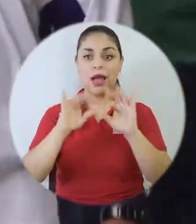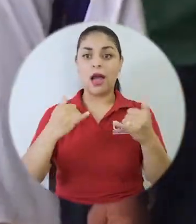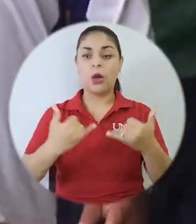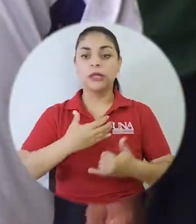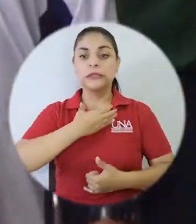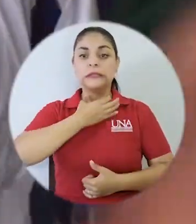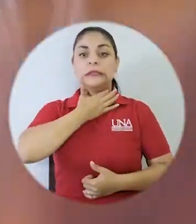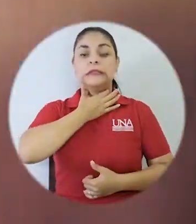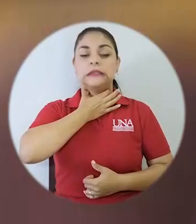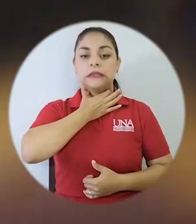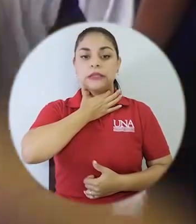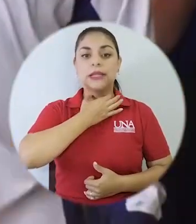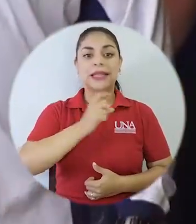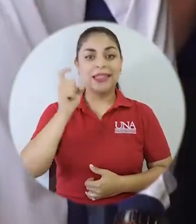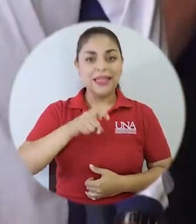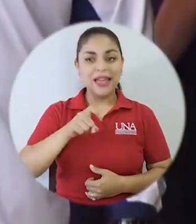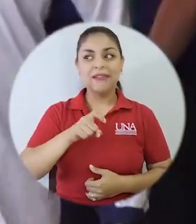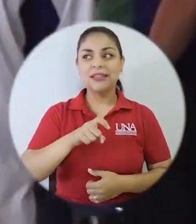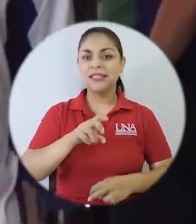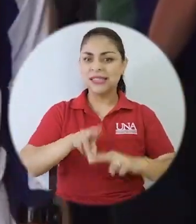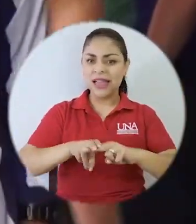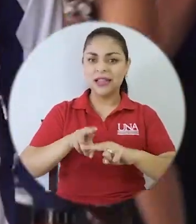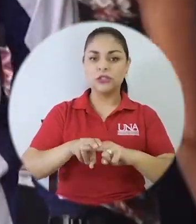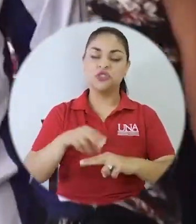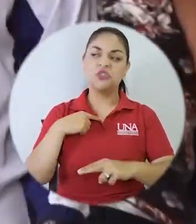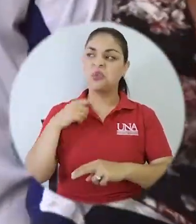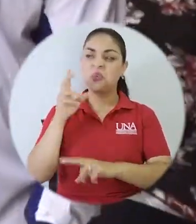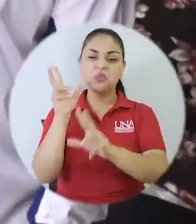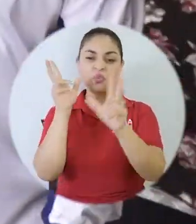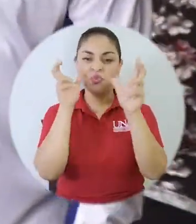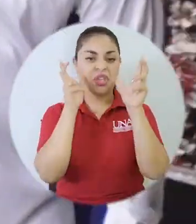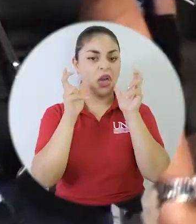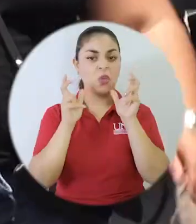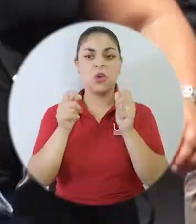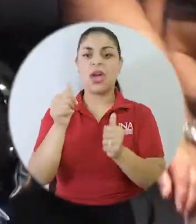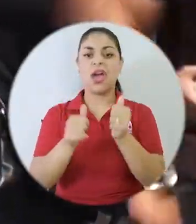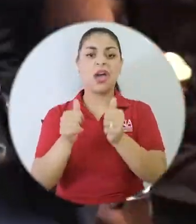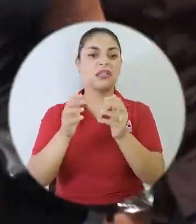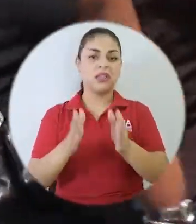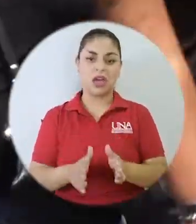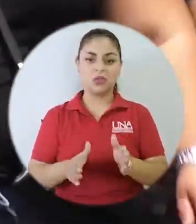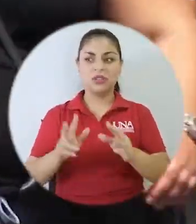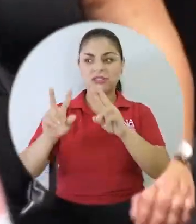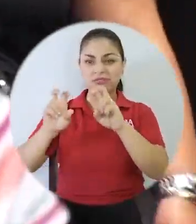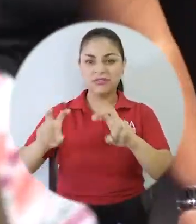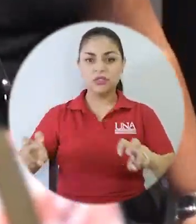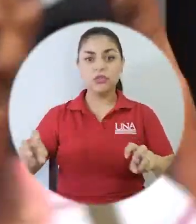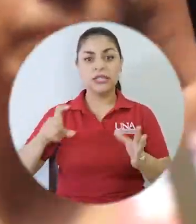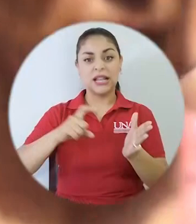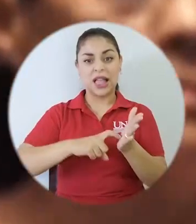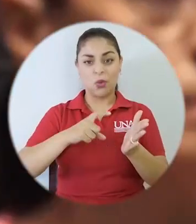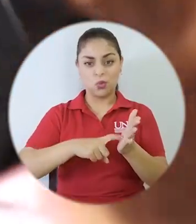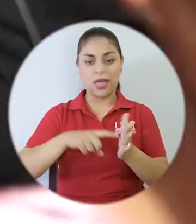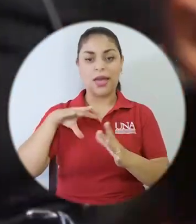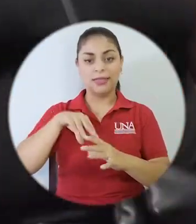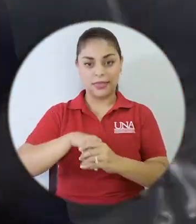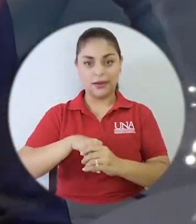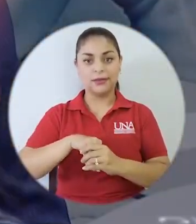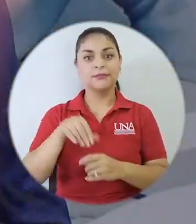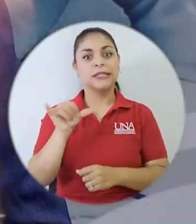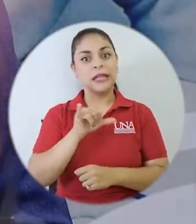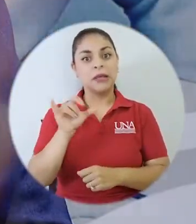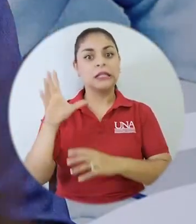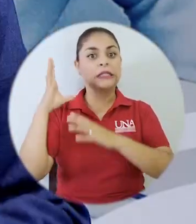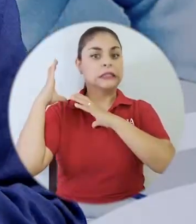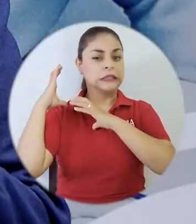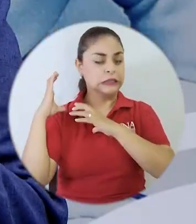importante que nos está ahogando y hay que sentarse. Tampoco he escuchado mucho los candidatos sobre la revisión de la deuda interna